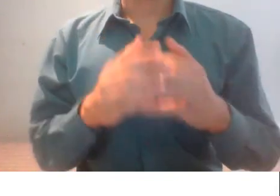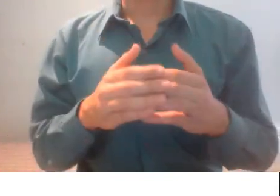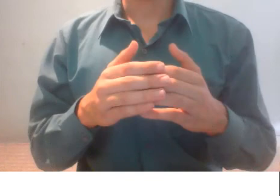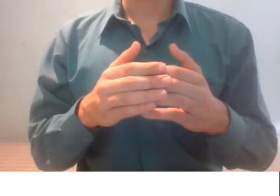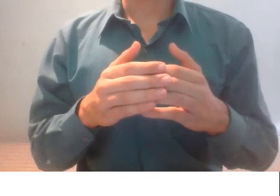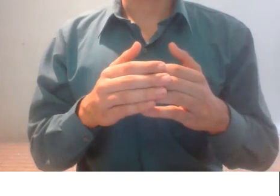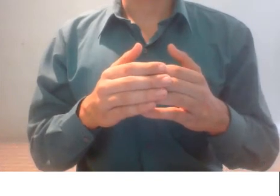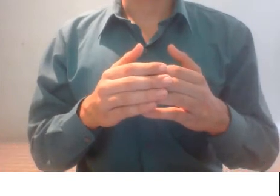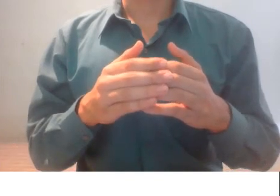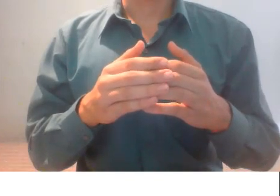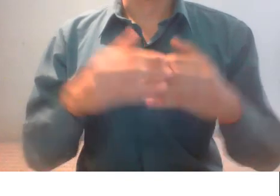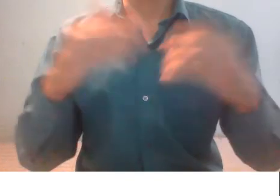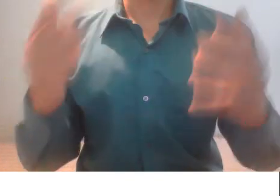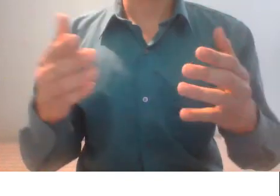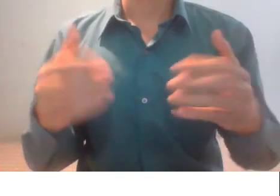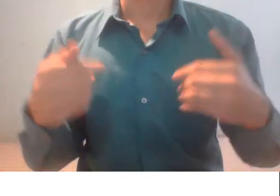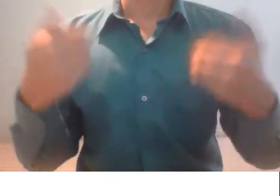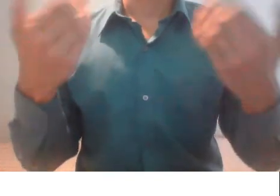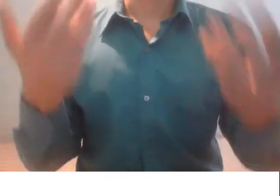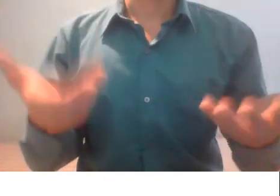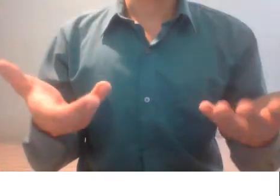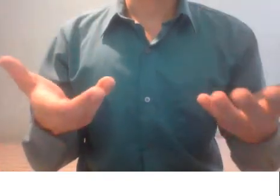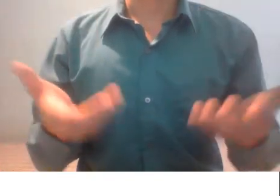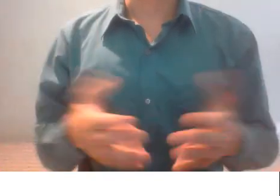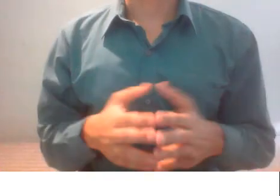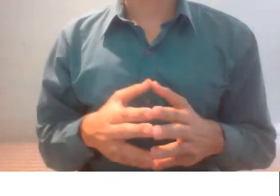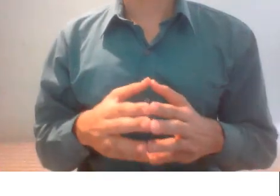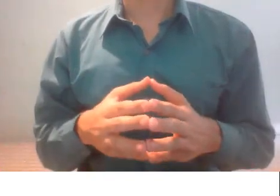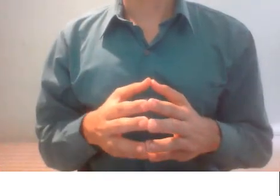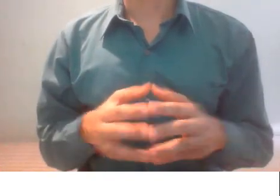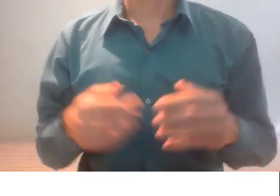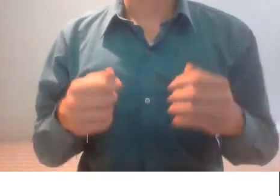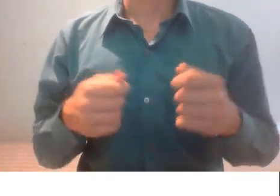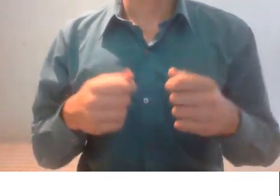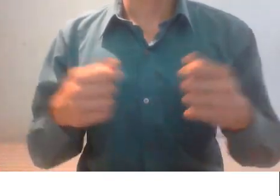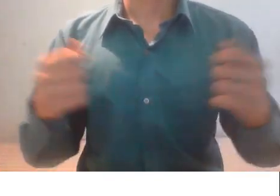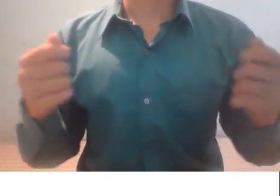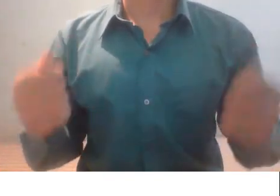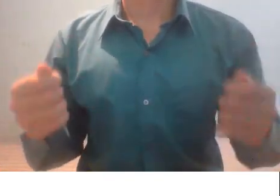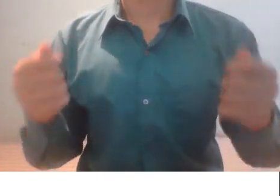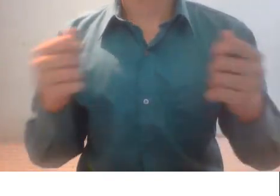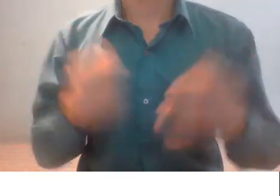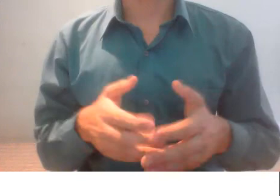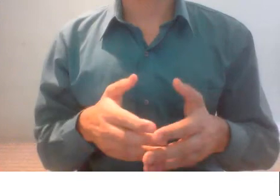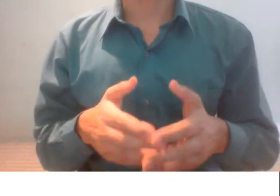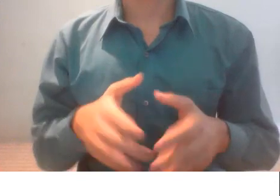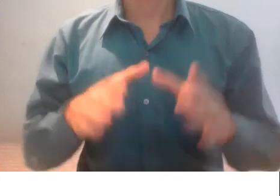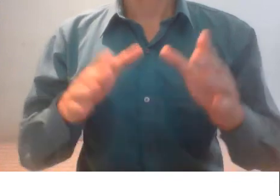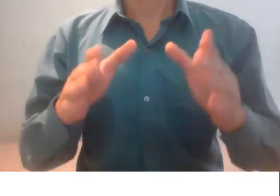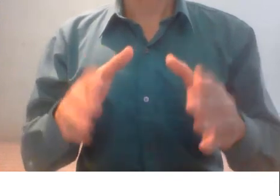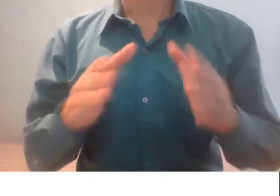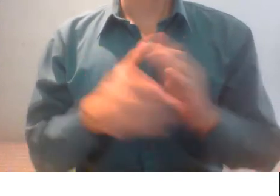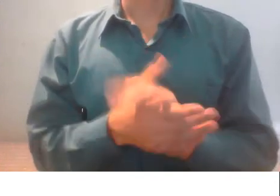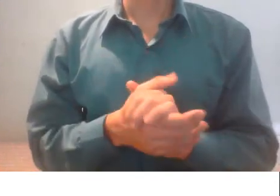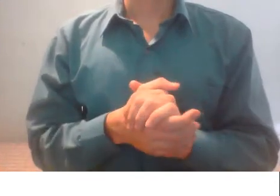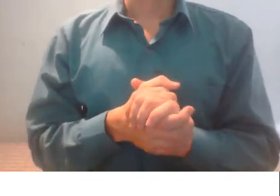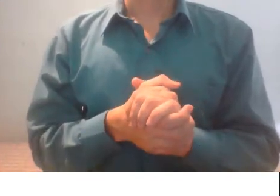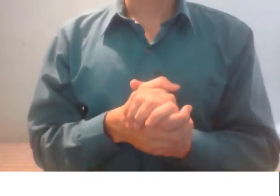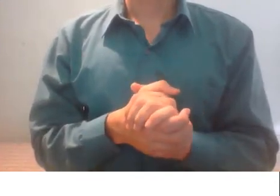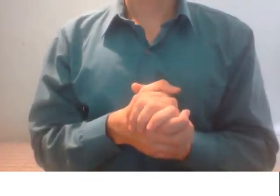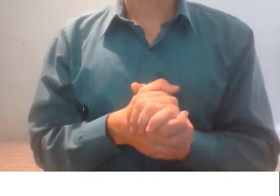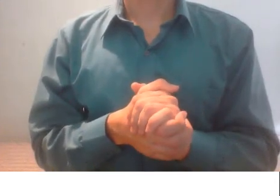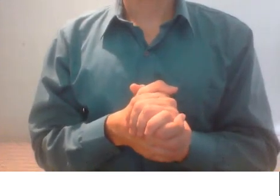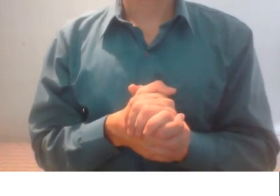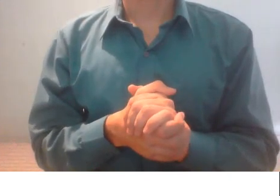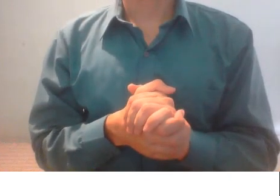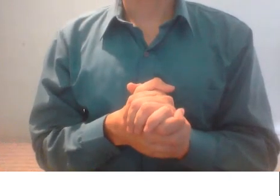que no hay demanda en los vuelos, se está viendo bastante afectado y a lo mejor no va a contar con los recursos por ahora. Y es probable de que